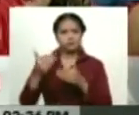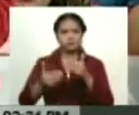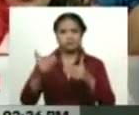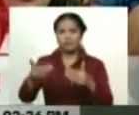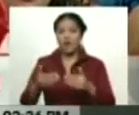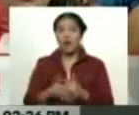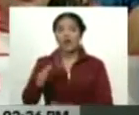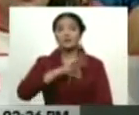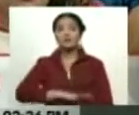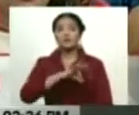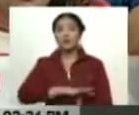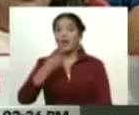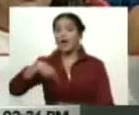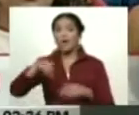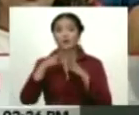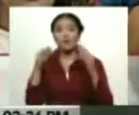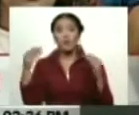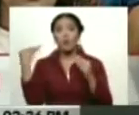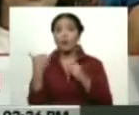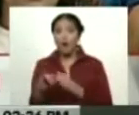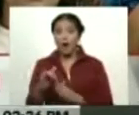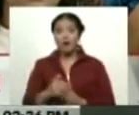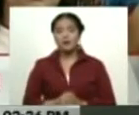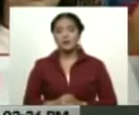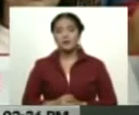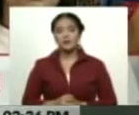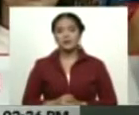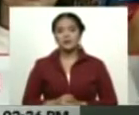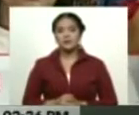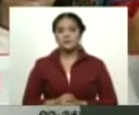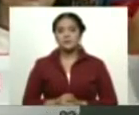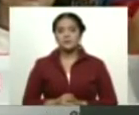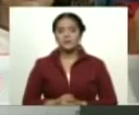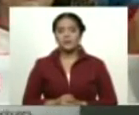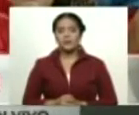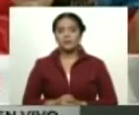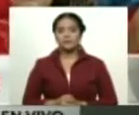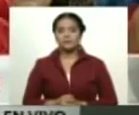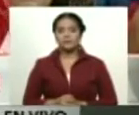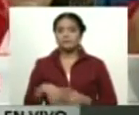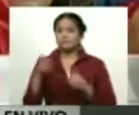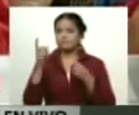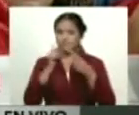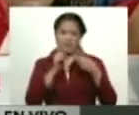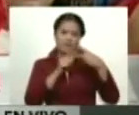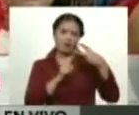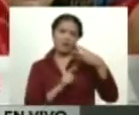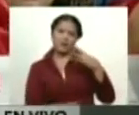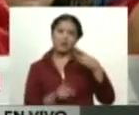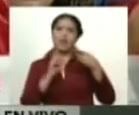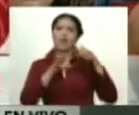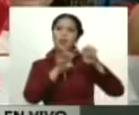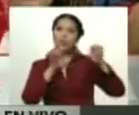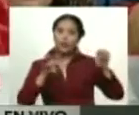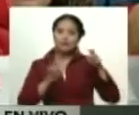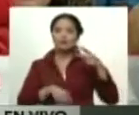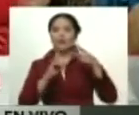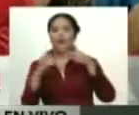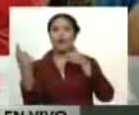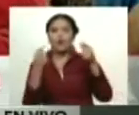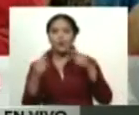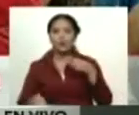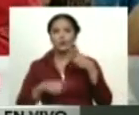La sociedad en su conjunto tiene un conjunto, valga la redundancia, de prioridades: la educación, la economía,